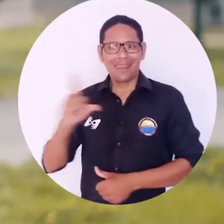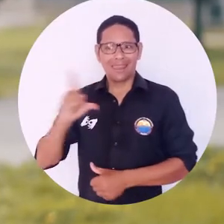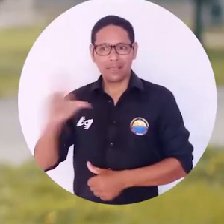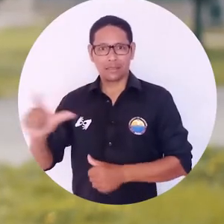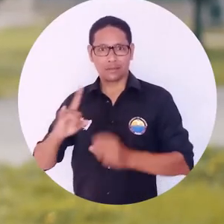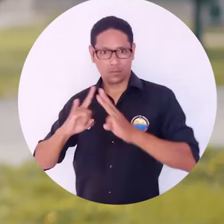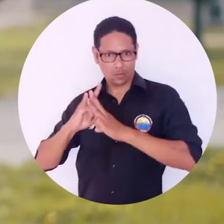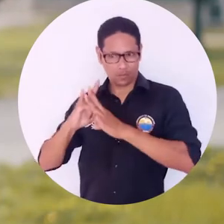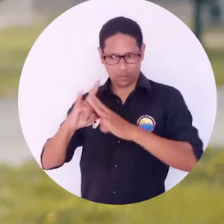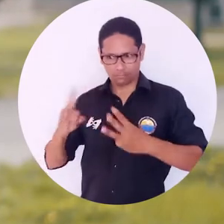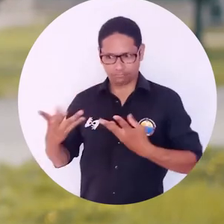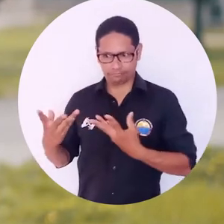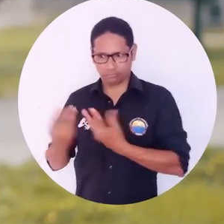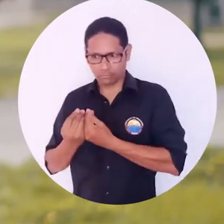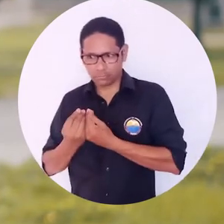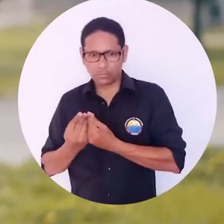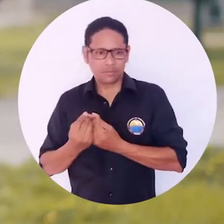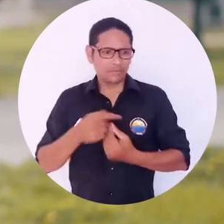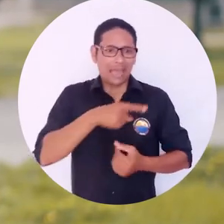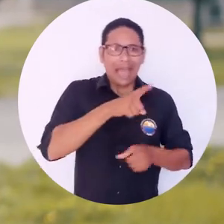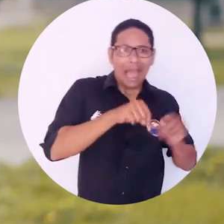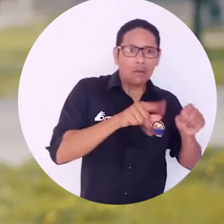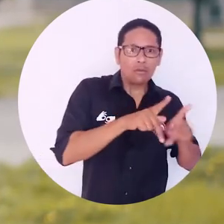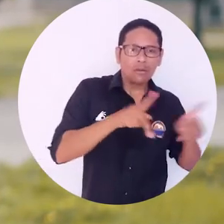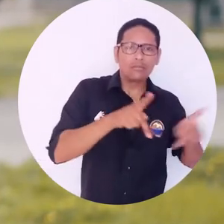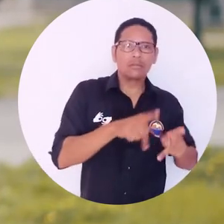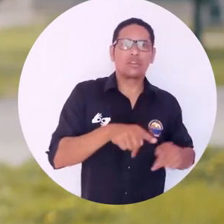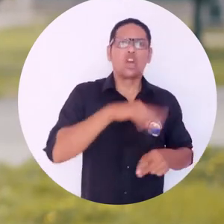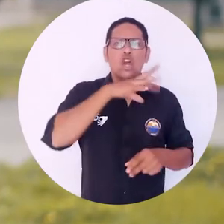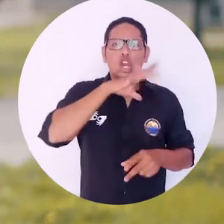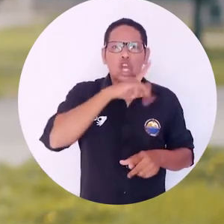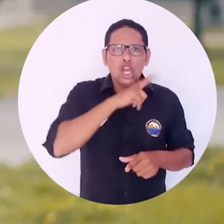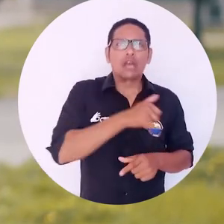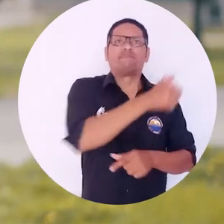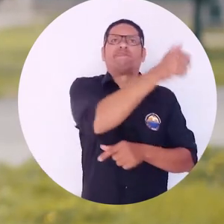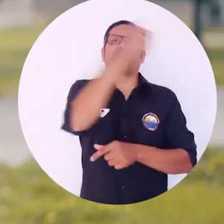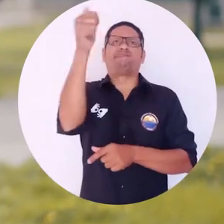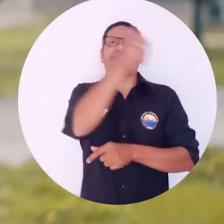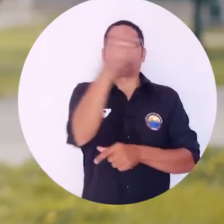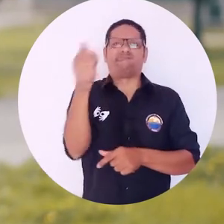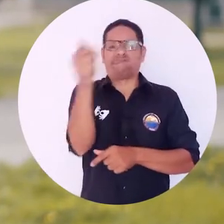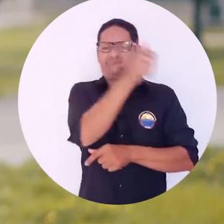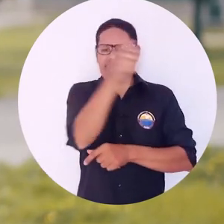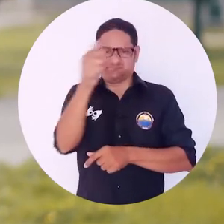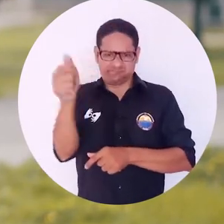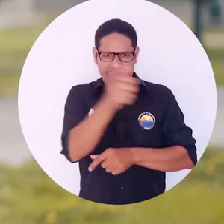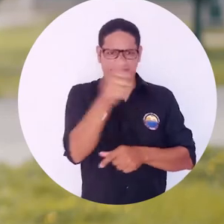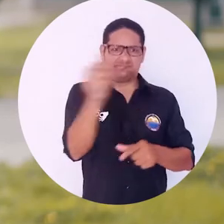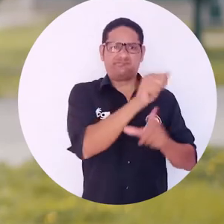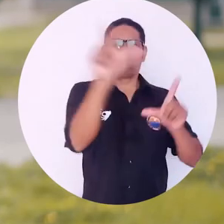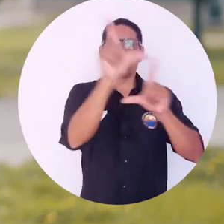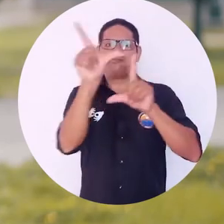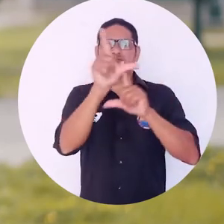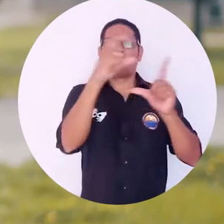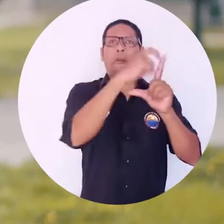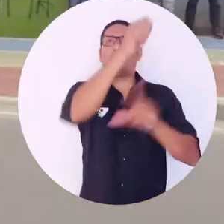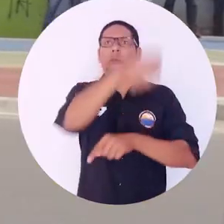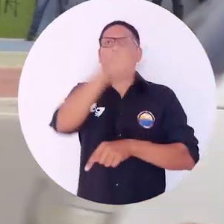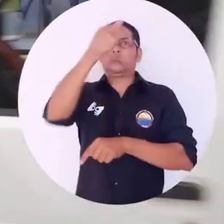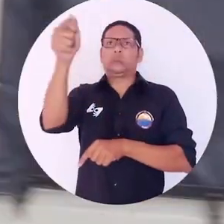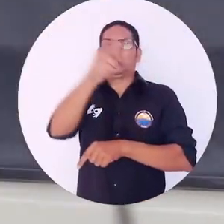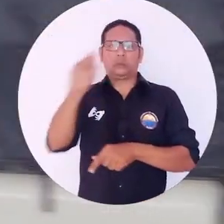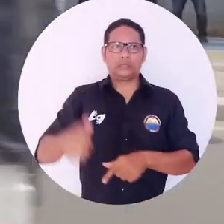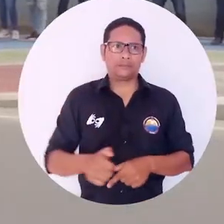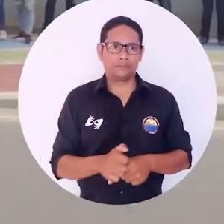borraron grafitis ofensivos contra la institución como símbolo de paz, respeto y defensa de la autonomía universitaria.